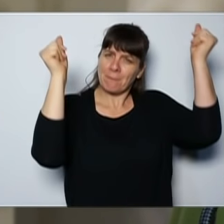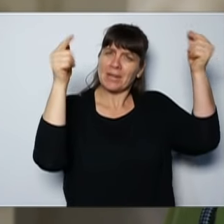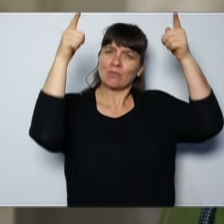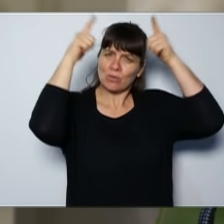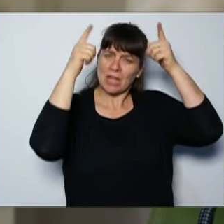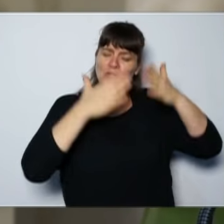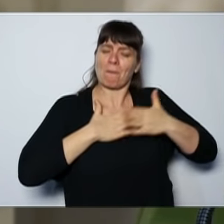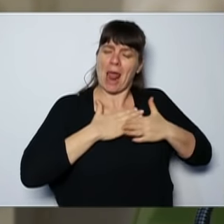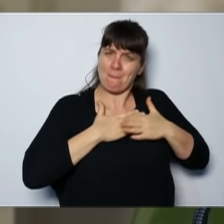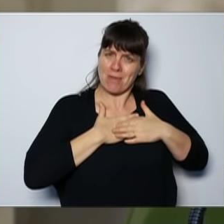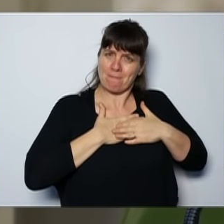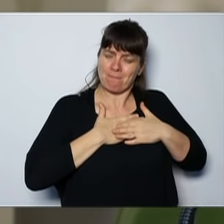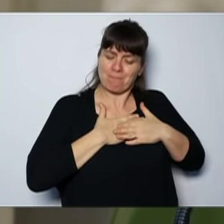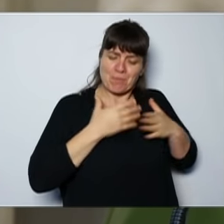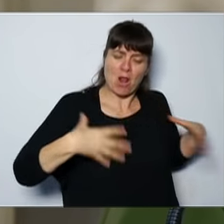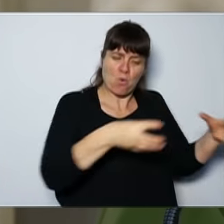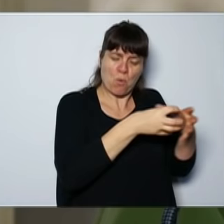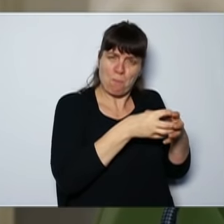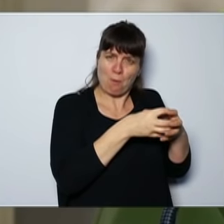está limitado a ellos.